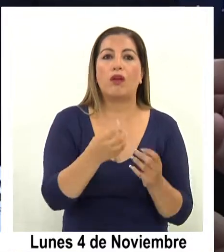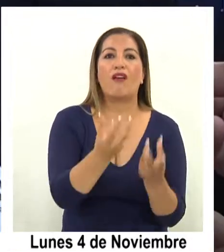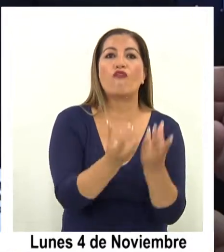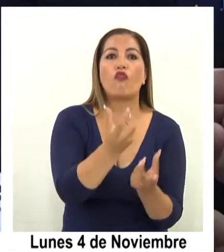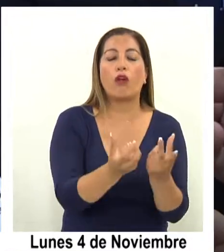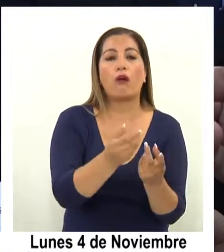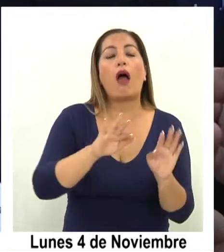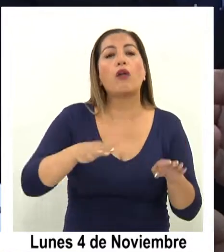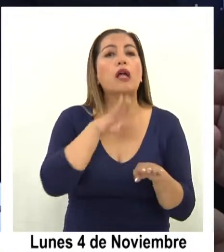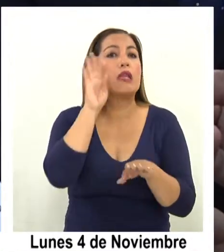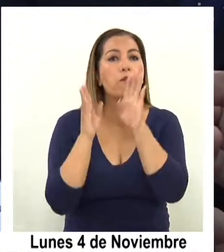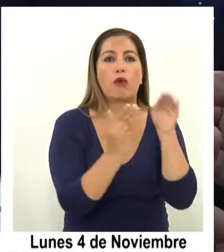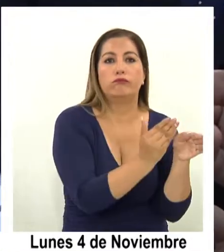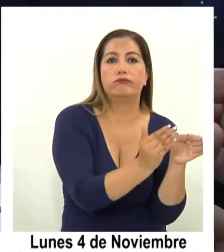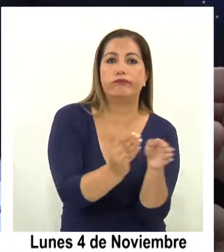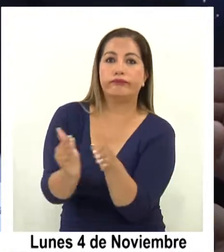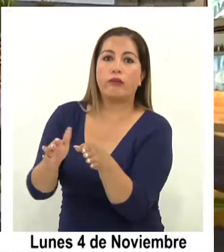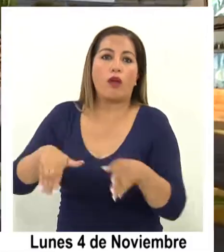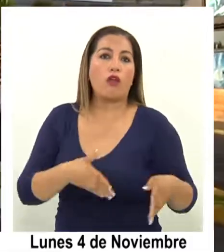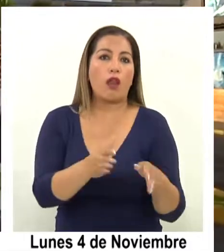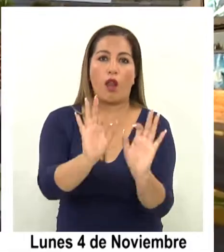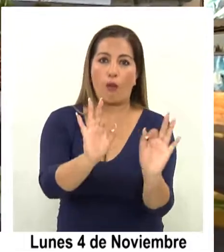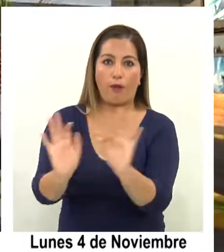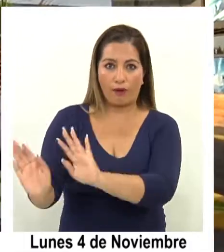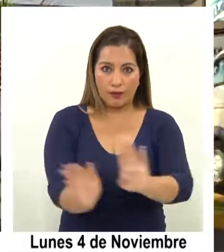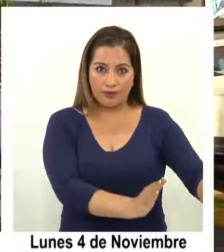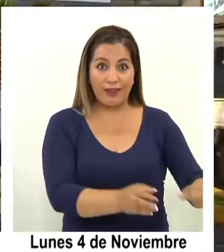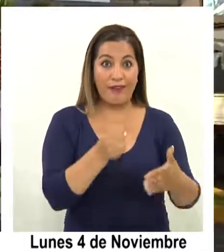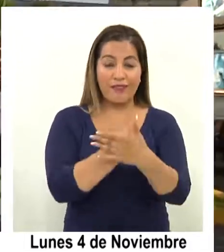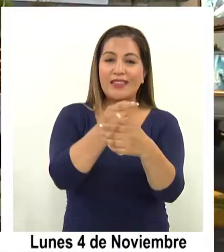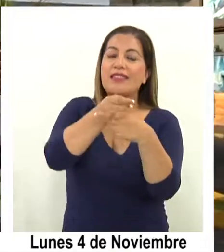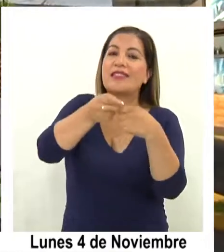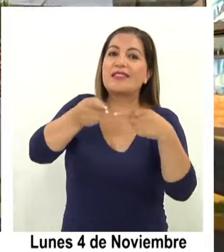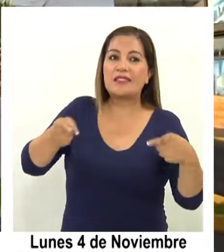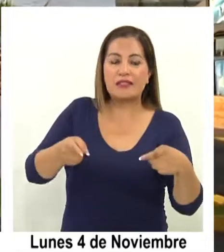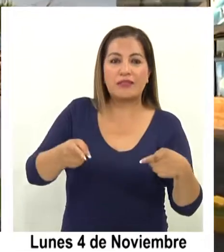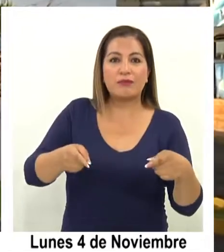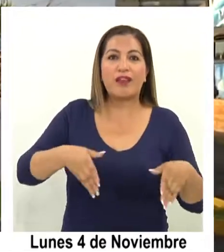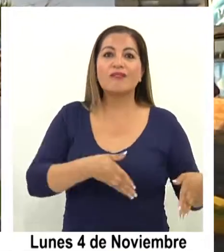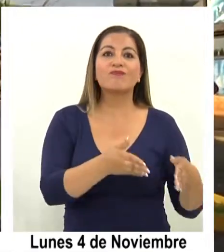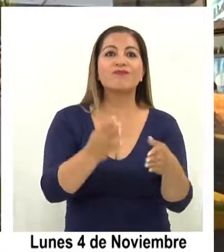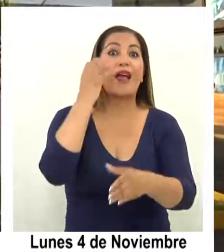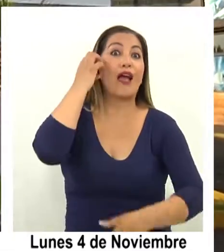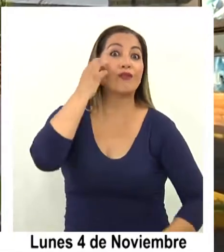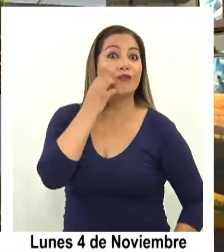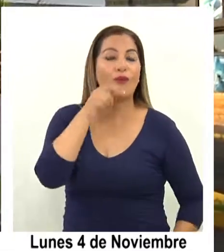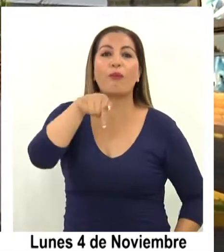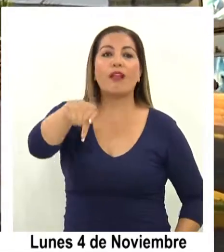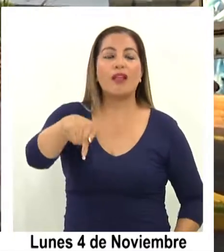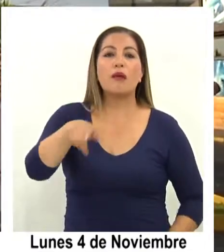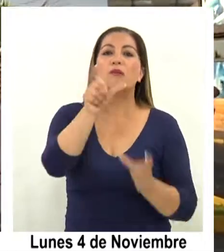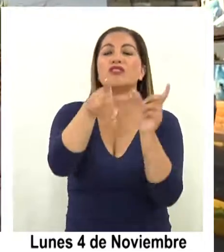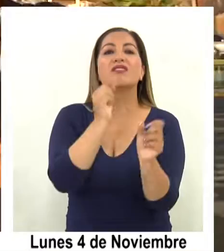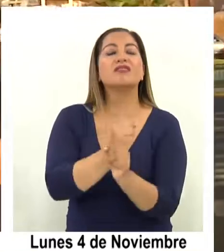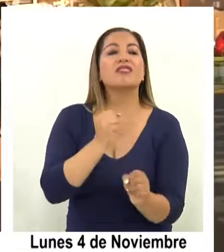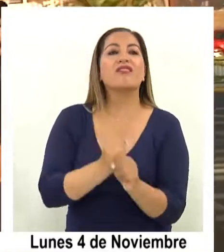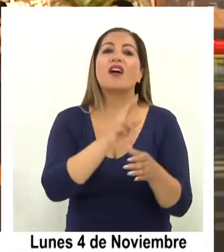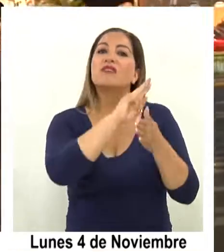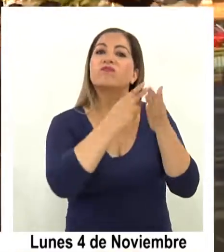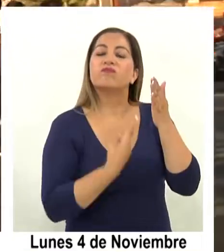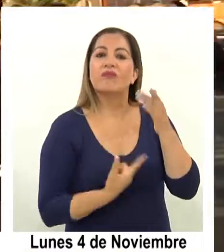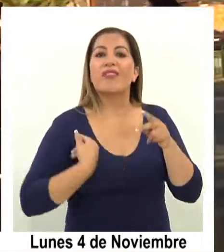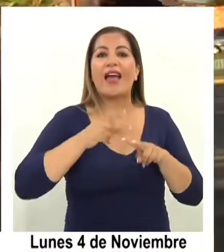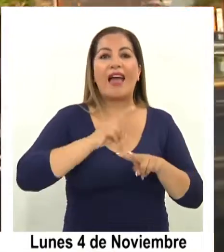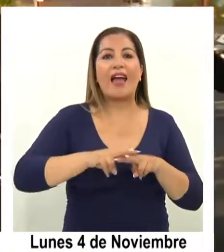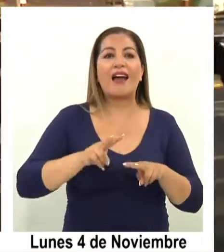despejada. Ya las rutas están en normalidad. Durante el fin de semana, en la avenida Arturo Prat, trabajadores de las artes